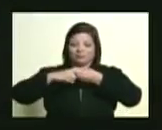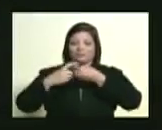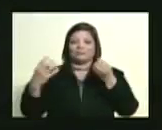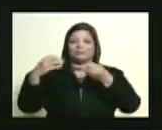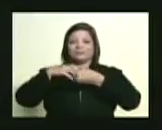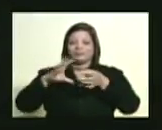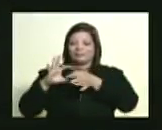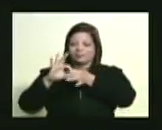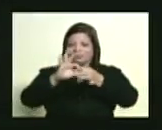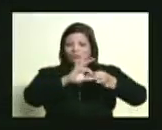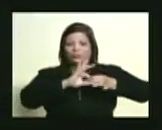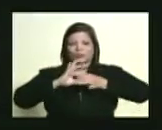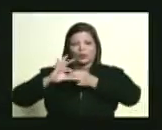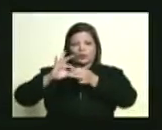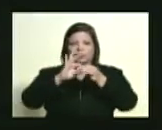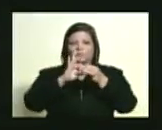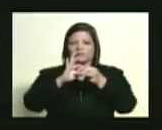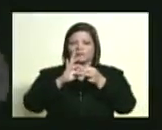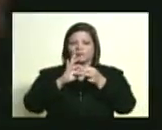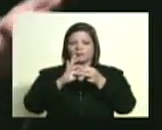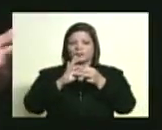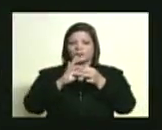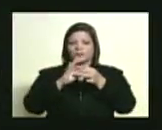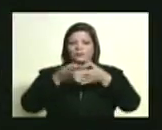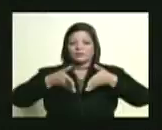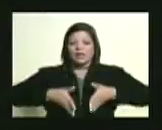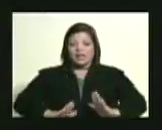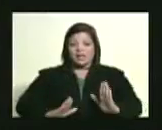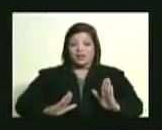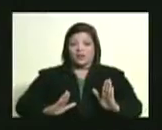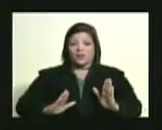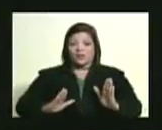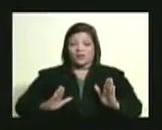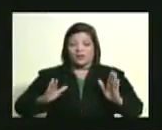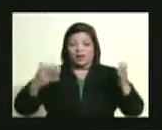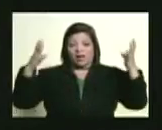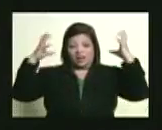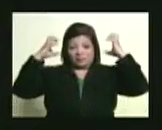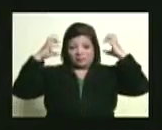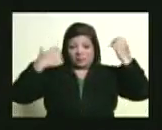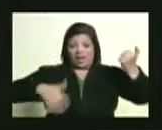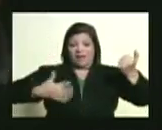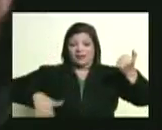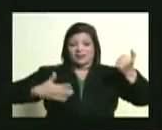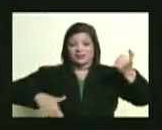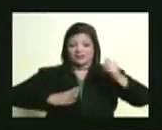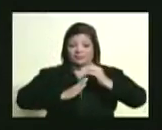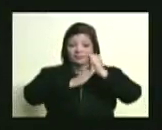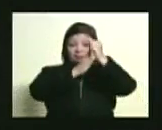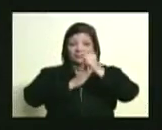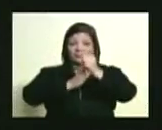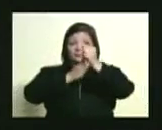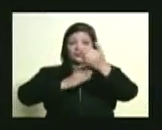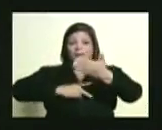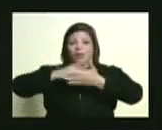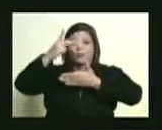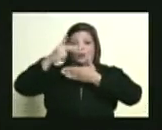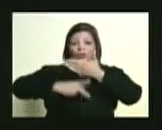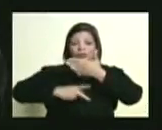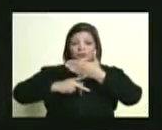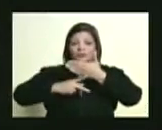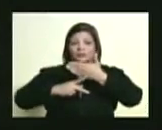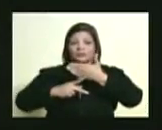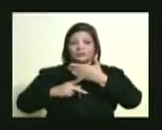convergido. Y los hijos de Alí andan por ahí liderando pues ese proyecto. Se